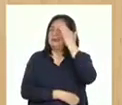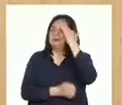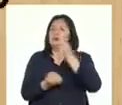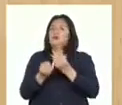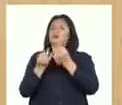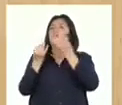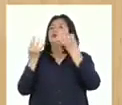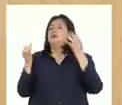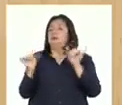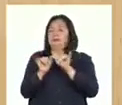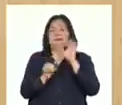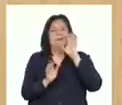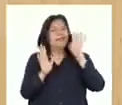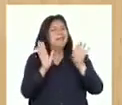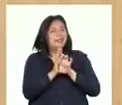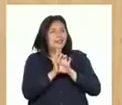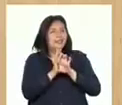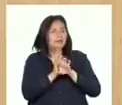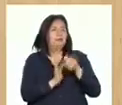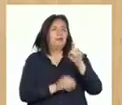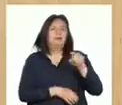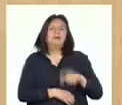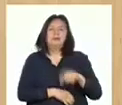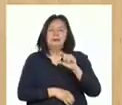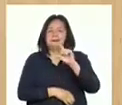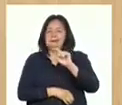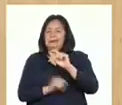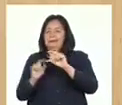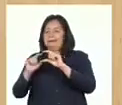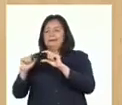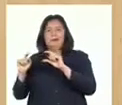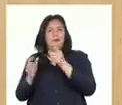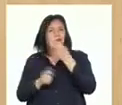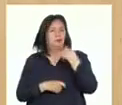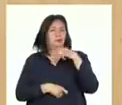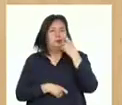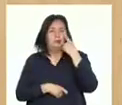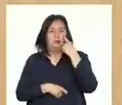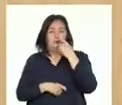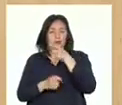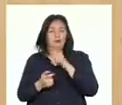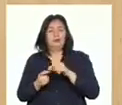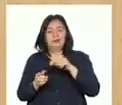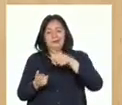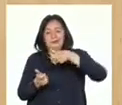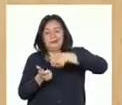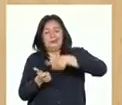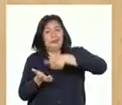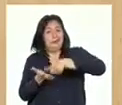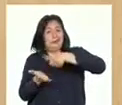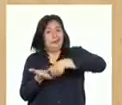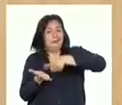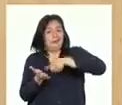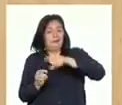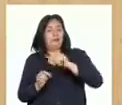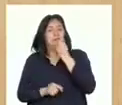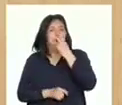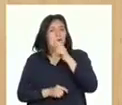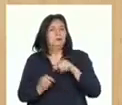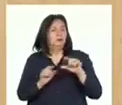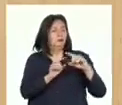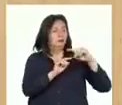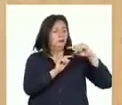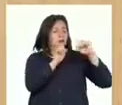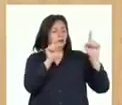cuánto mide. Por ejemplo, estas tachuelas. Comparemos la altura de las tachuelas con el cuadradito. La